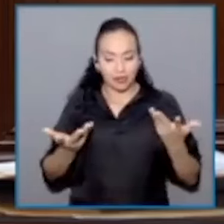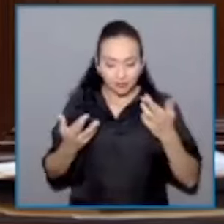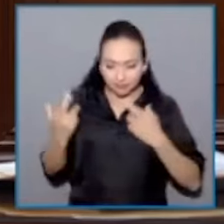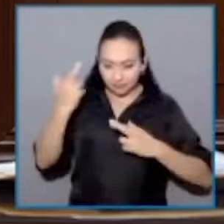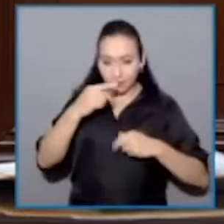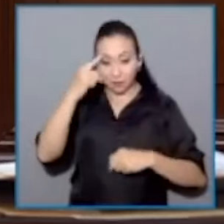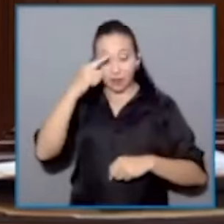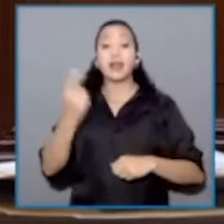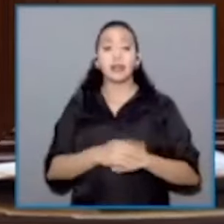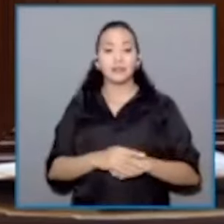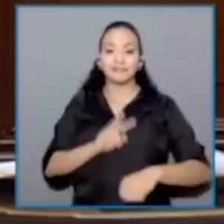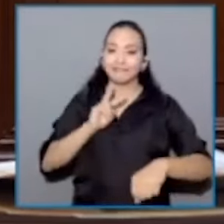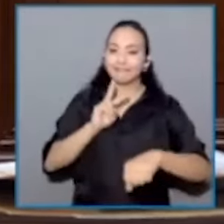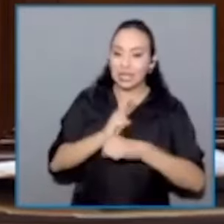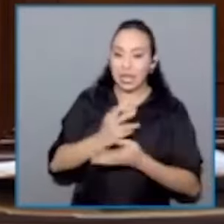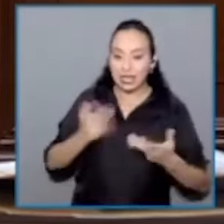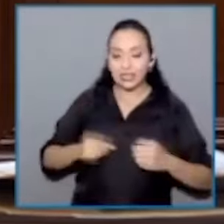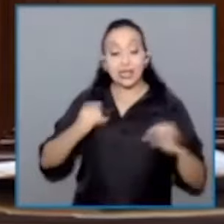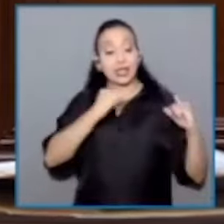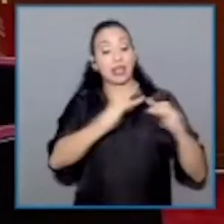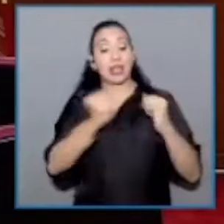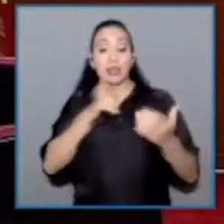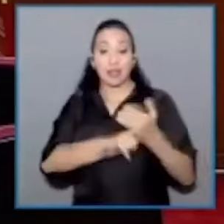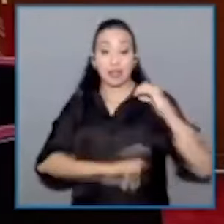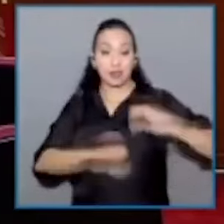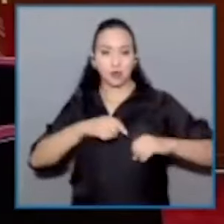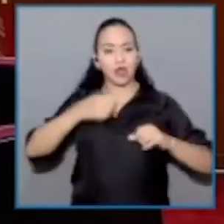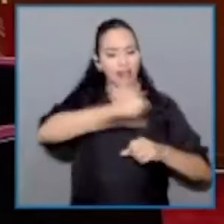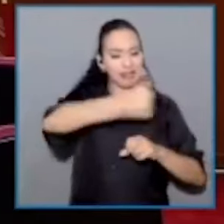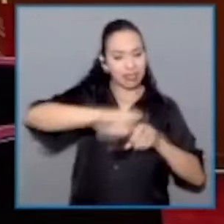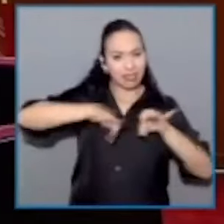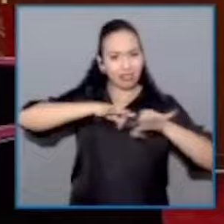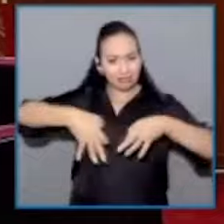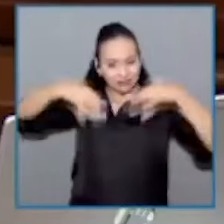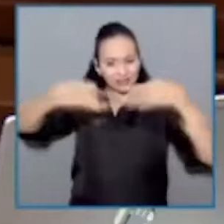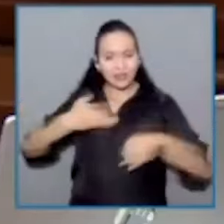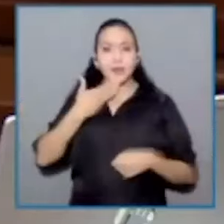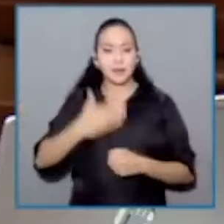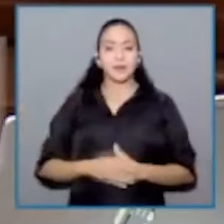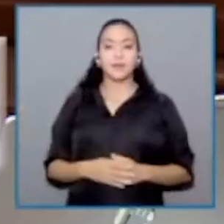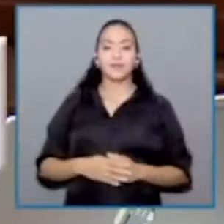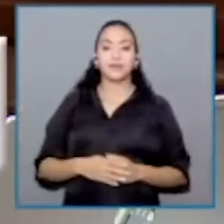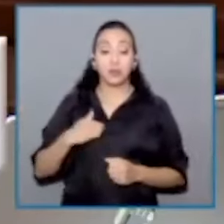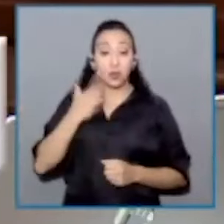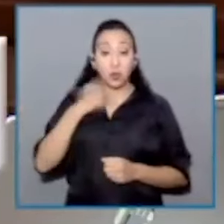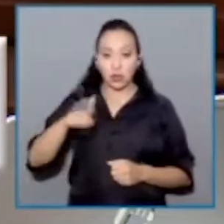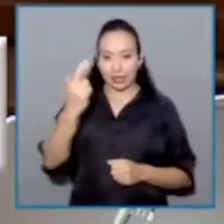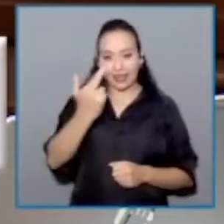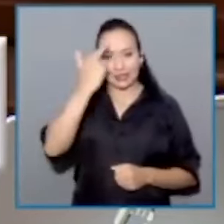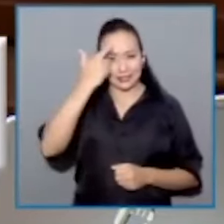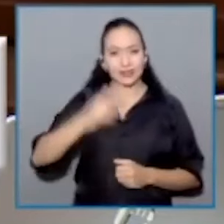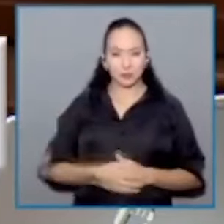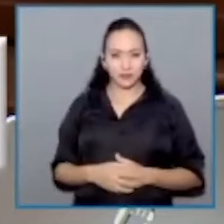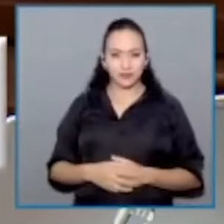la autonomía de los órganos del Poder Judicial de la Federación. Simplemente me gustaría recordar que estamos todos